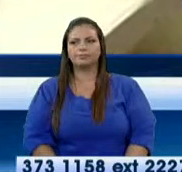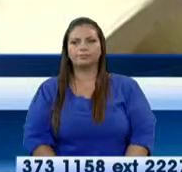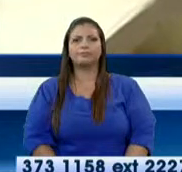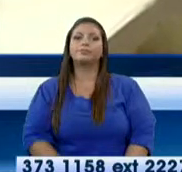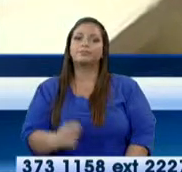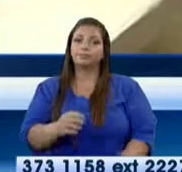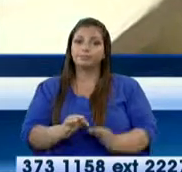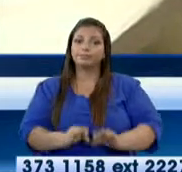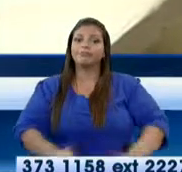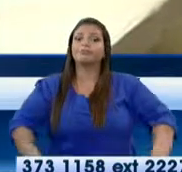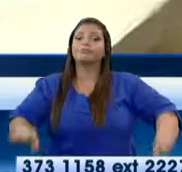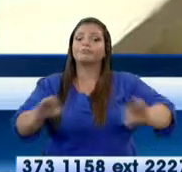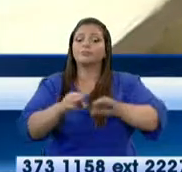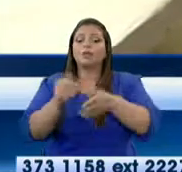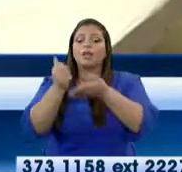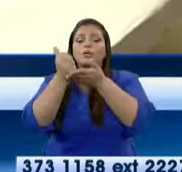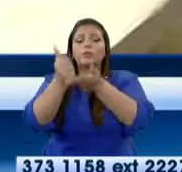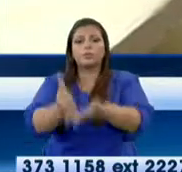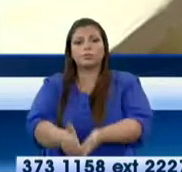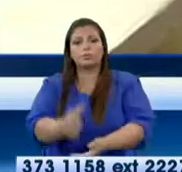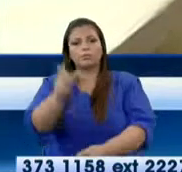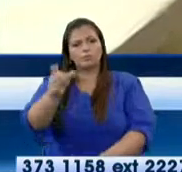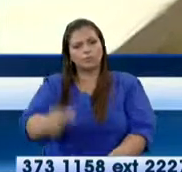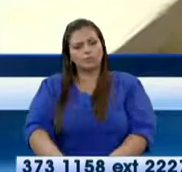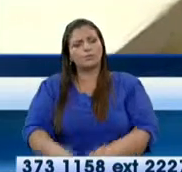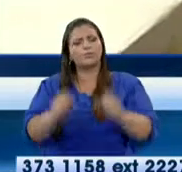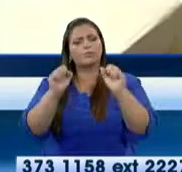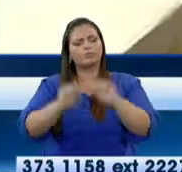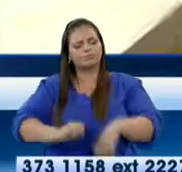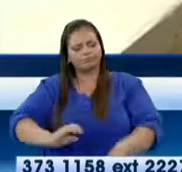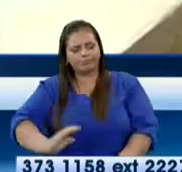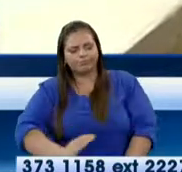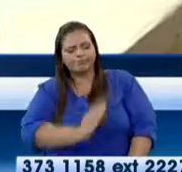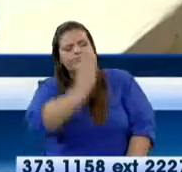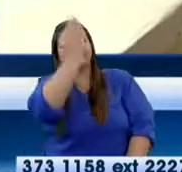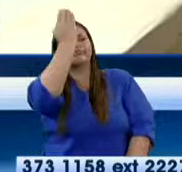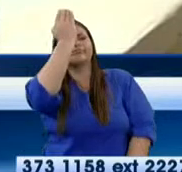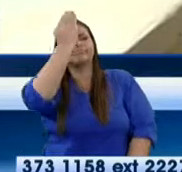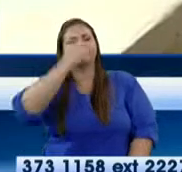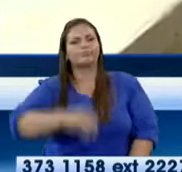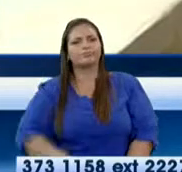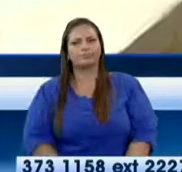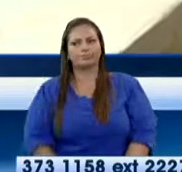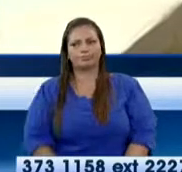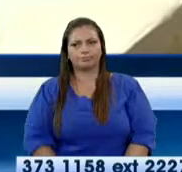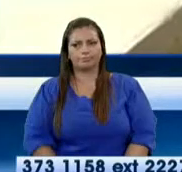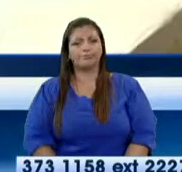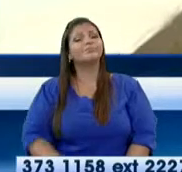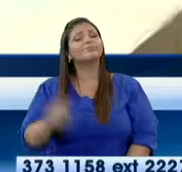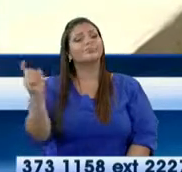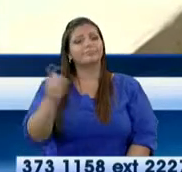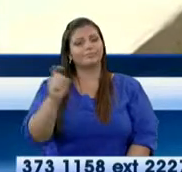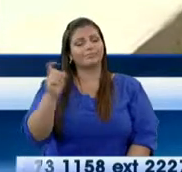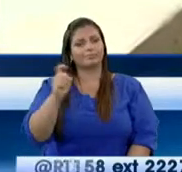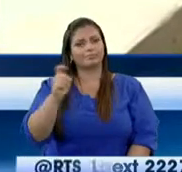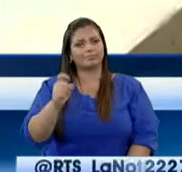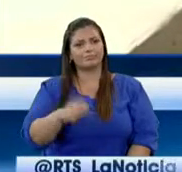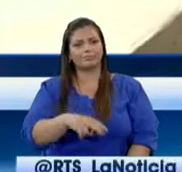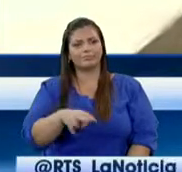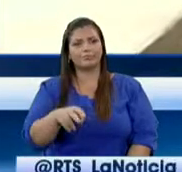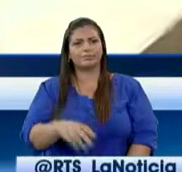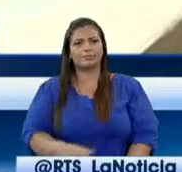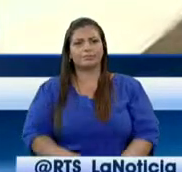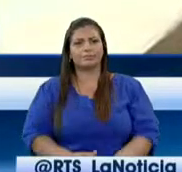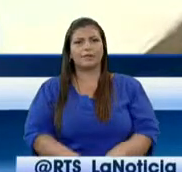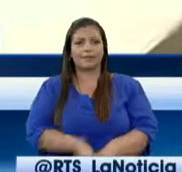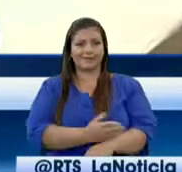que la persona se pueda rehabilitar. ¿Es importante la familia? Por supuesto, porque necesitan. Realmente ahí hay un drama también de una madre de